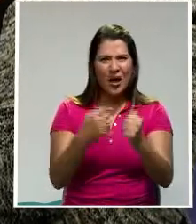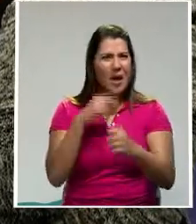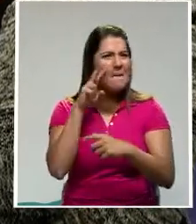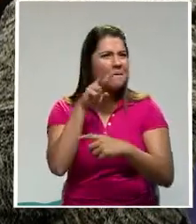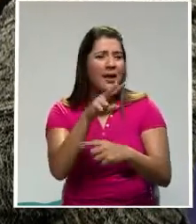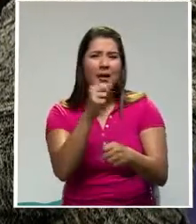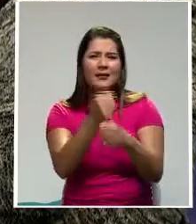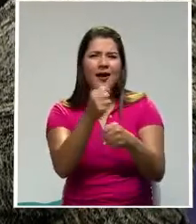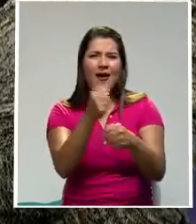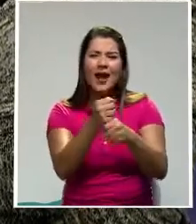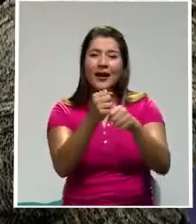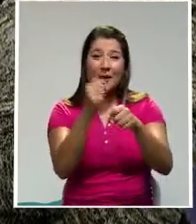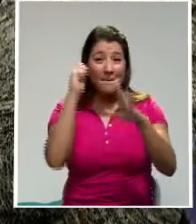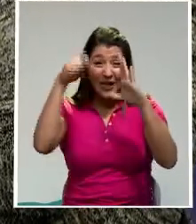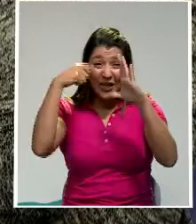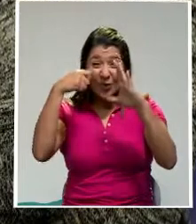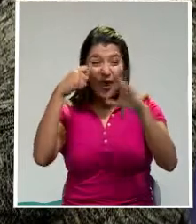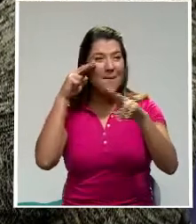riquísimo.